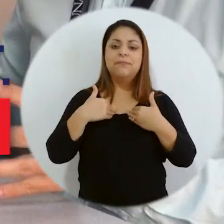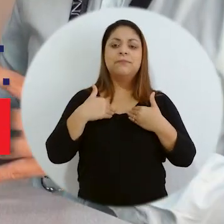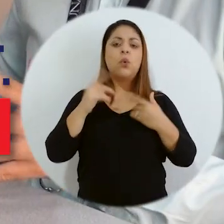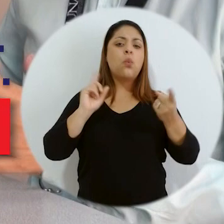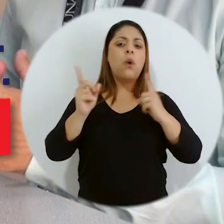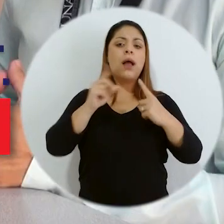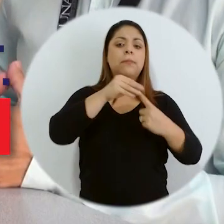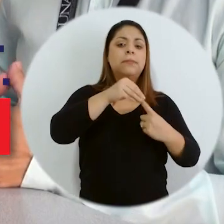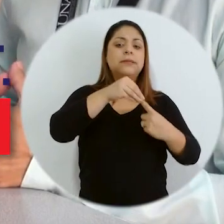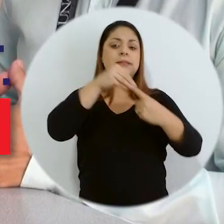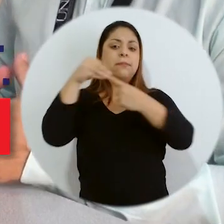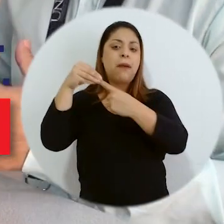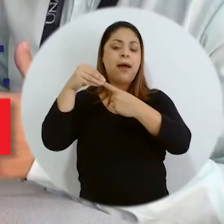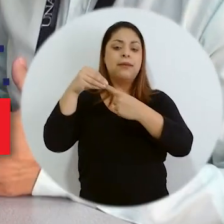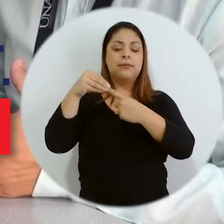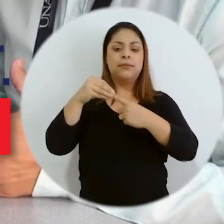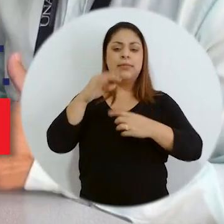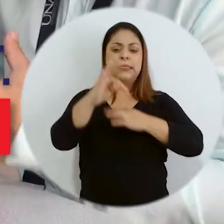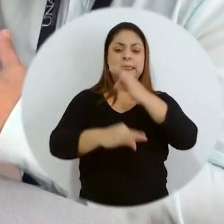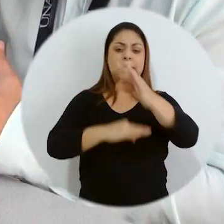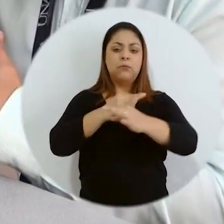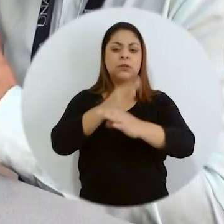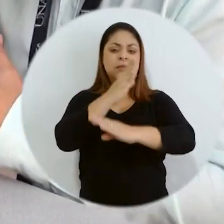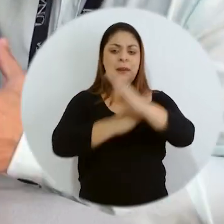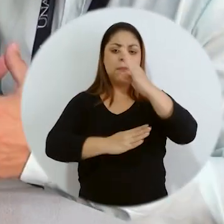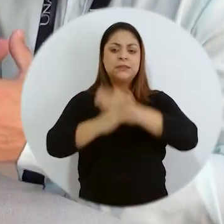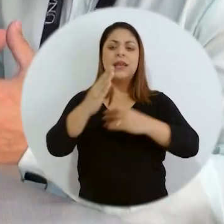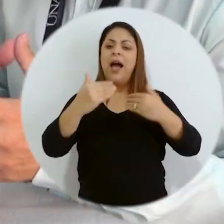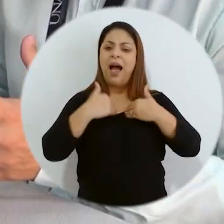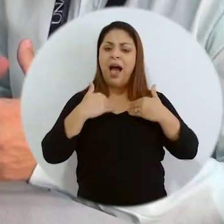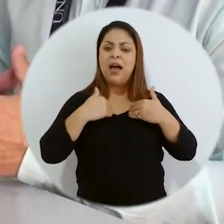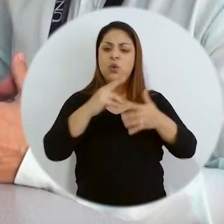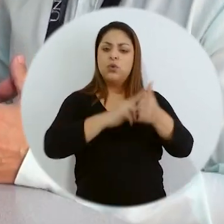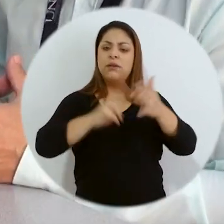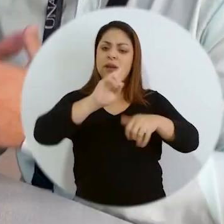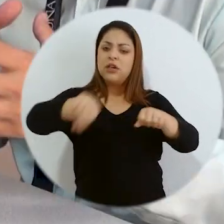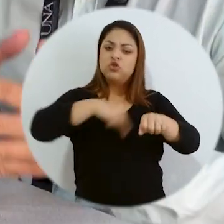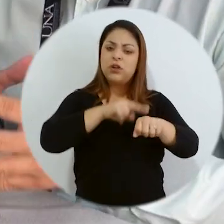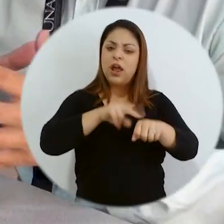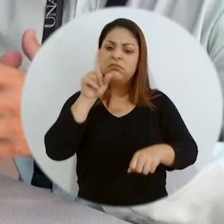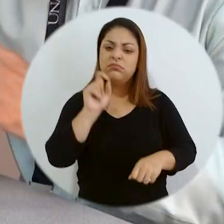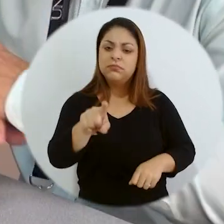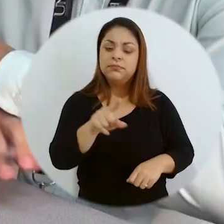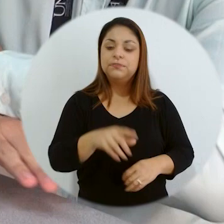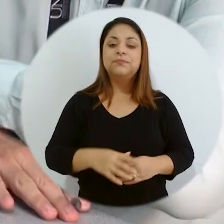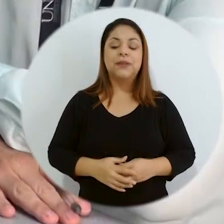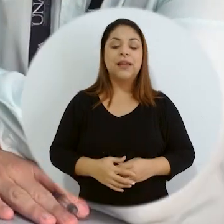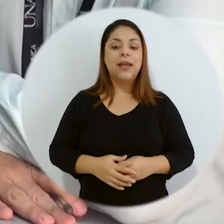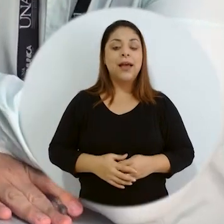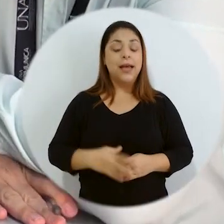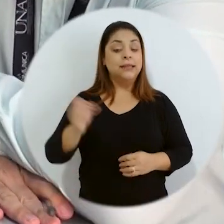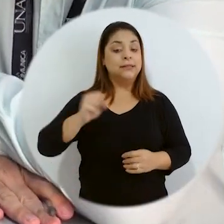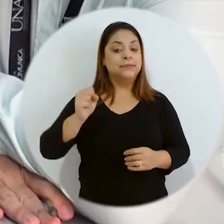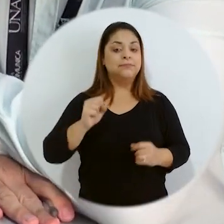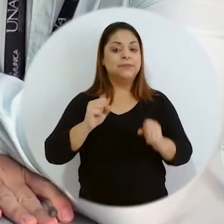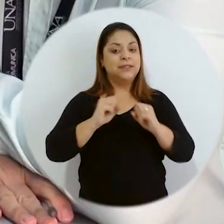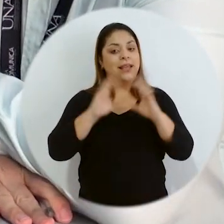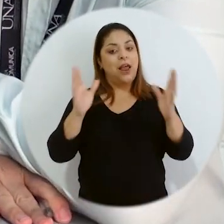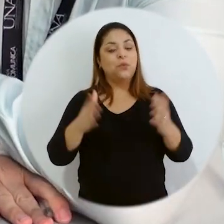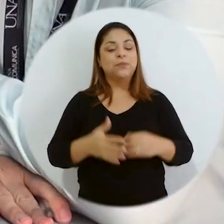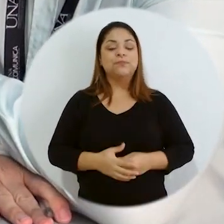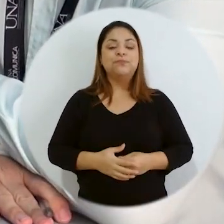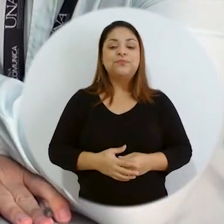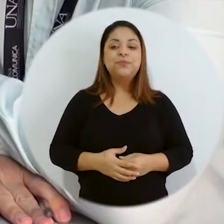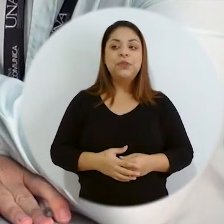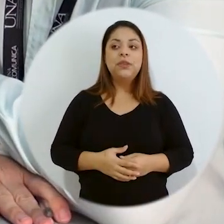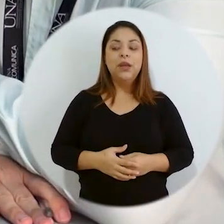los principales tipos de discapacidad, de condición de discapacidad que tiene la población estudiantil de la Universidad Nacional? Uh-huh. Sí,